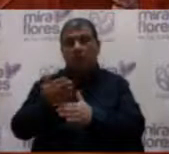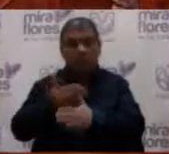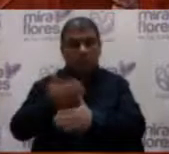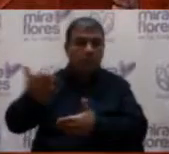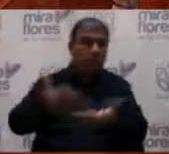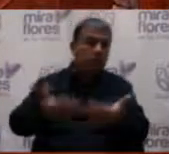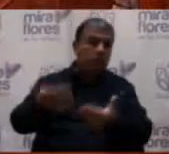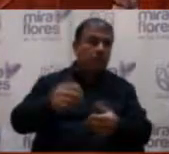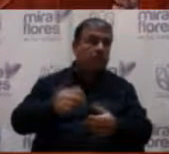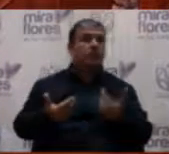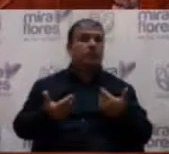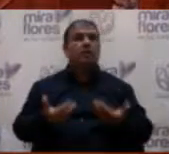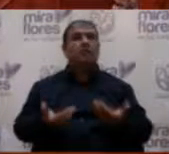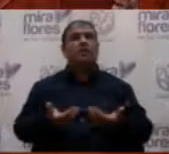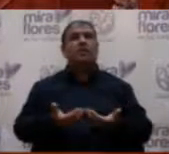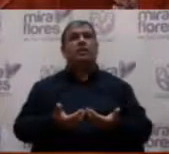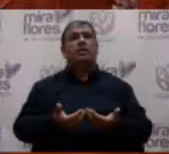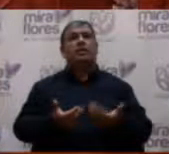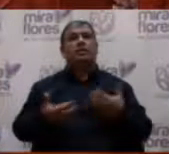situaciones